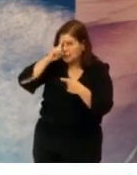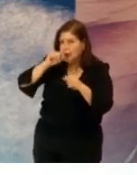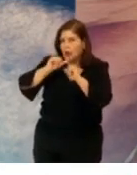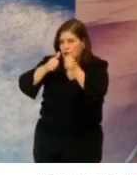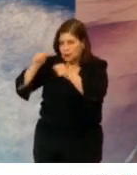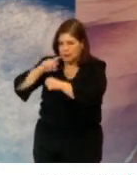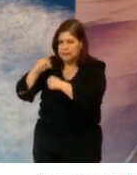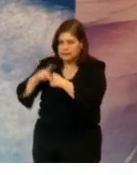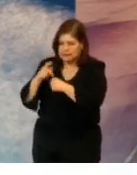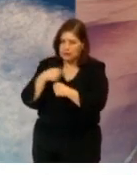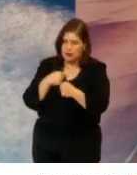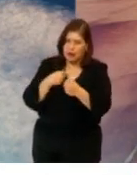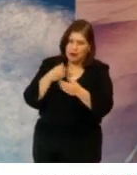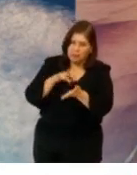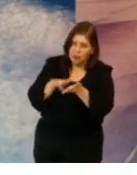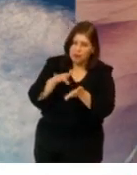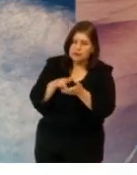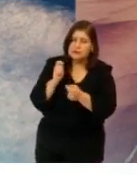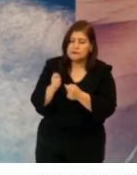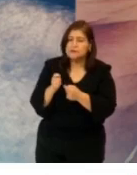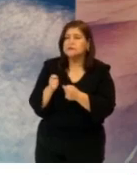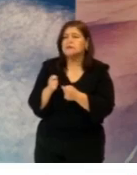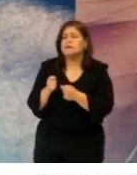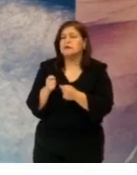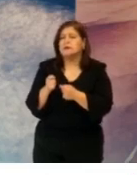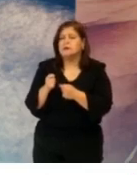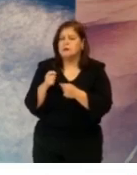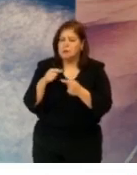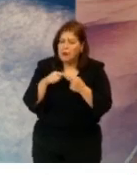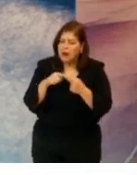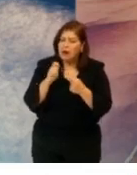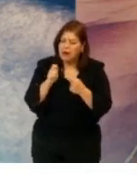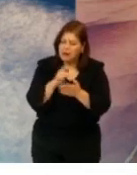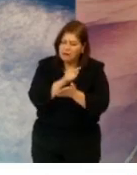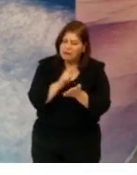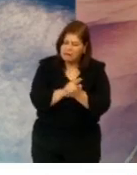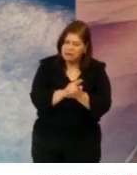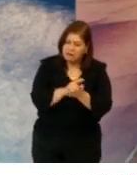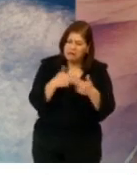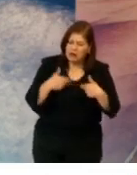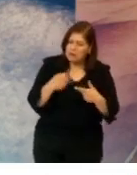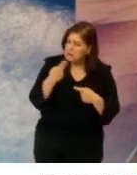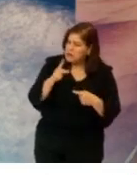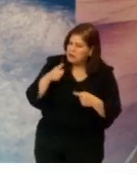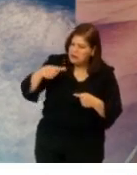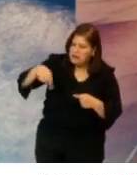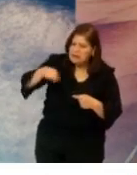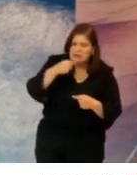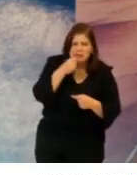países, son muy buenas la legislación. La pregunta es ¿por qué los niños no aprenden?